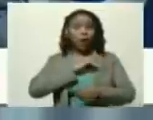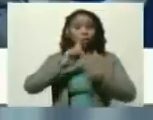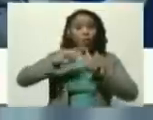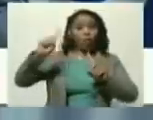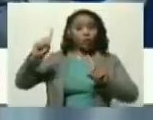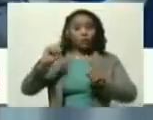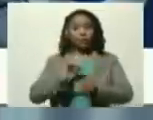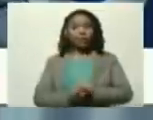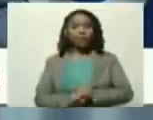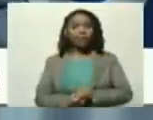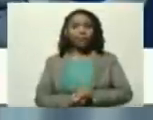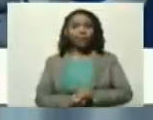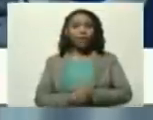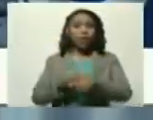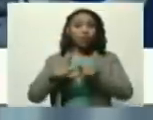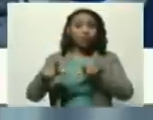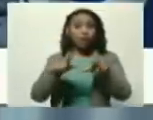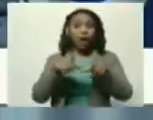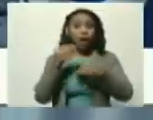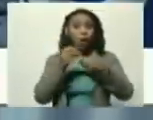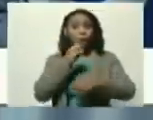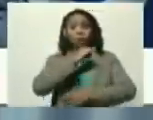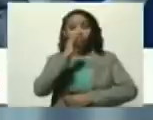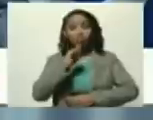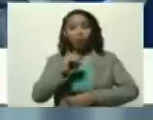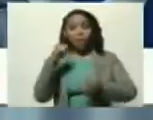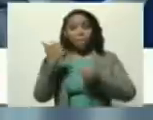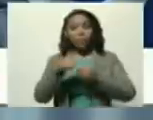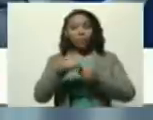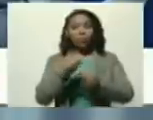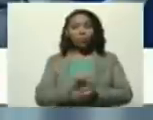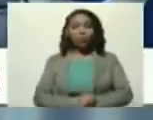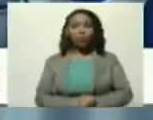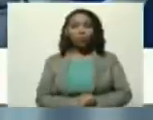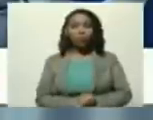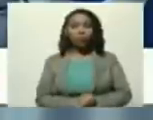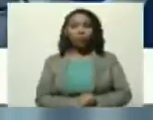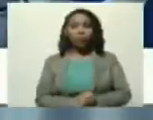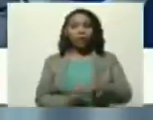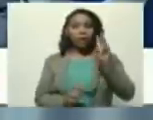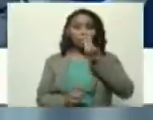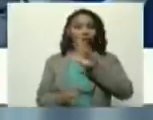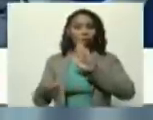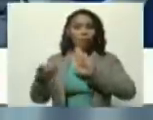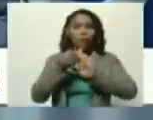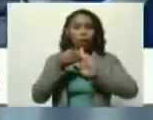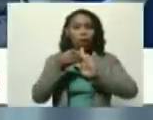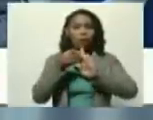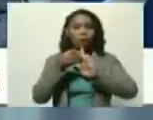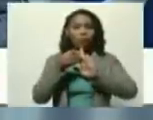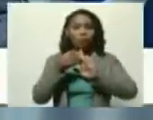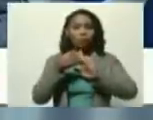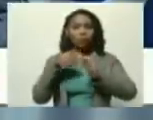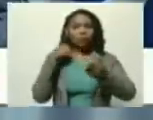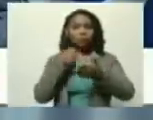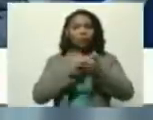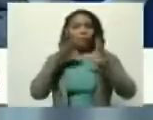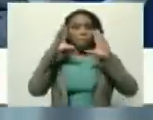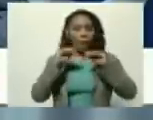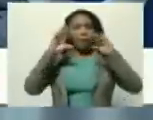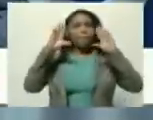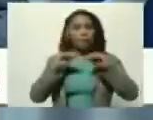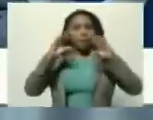Corpolec en un lugar como el Zulia, que se ha visto afectado por constantes apagones,